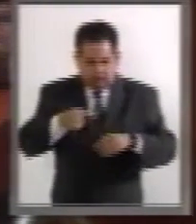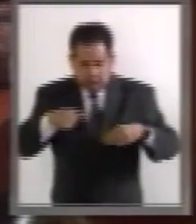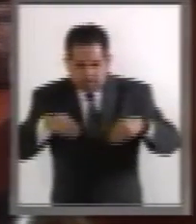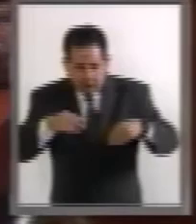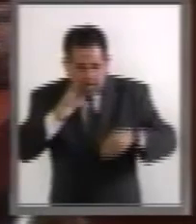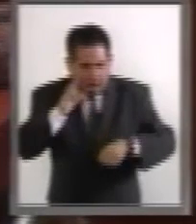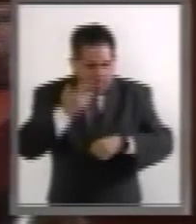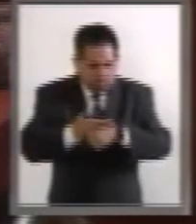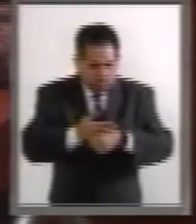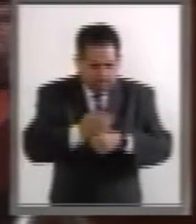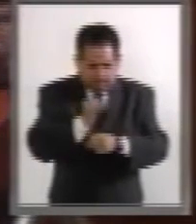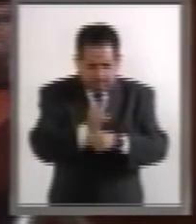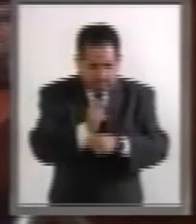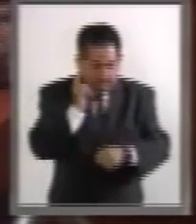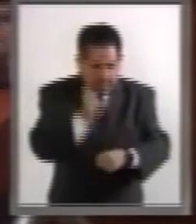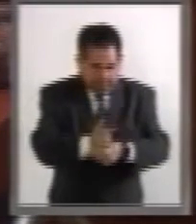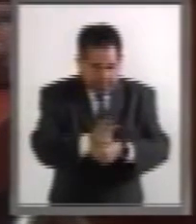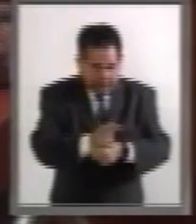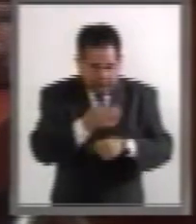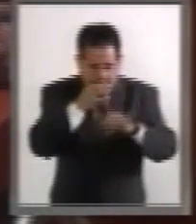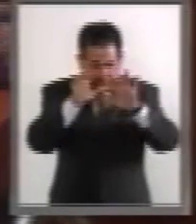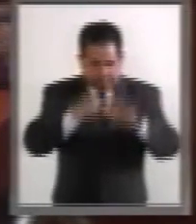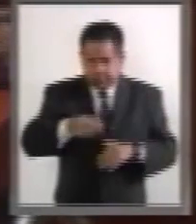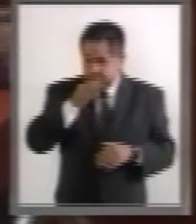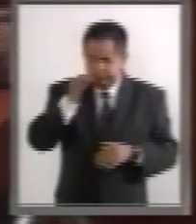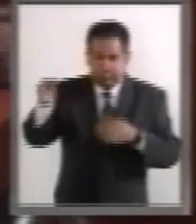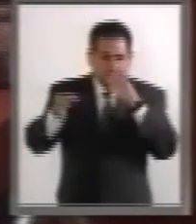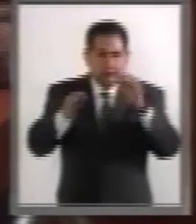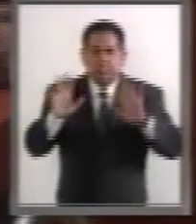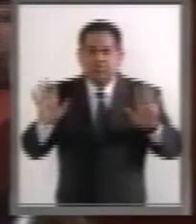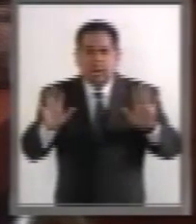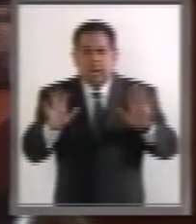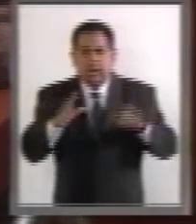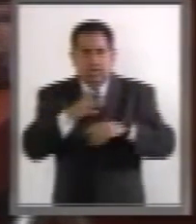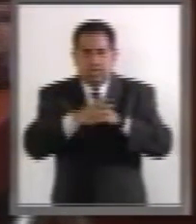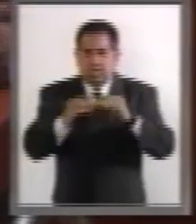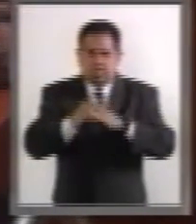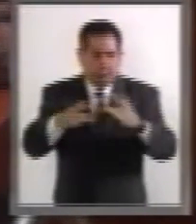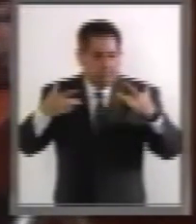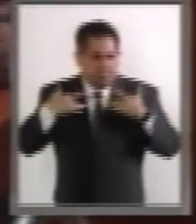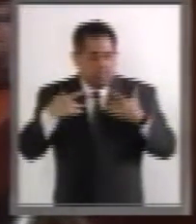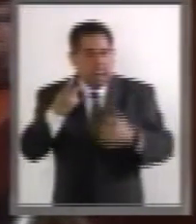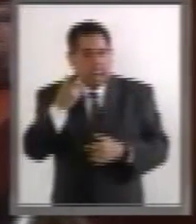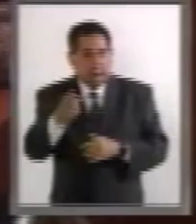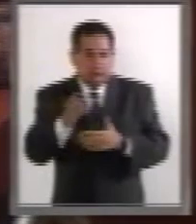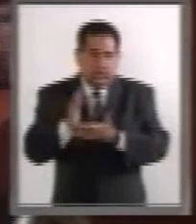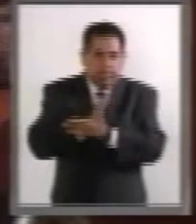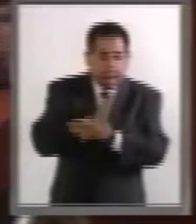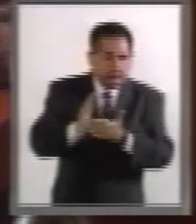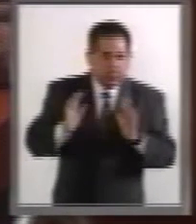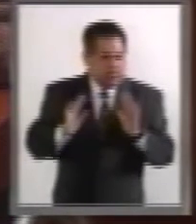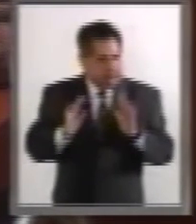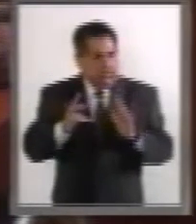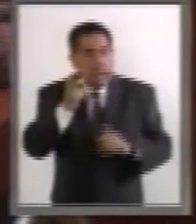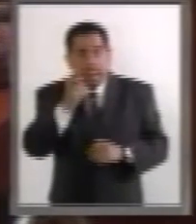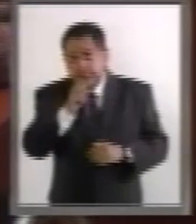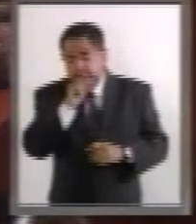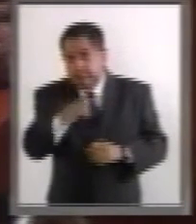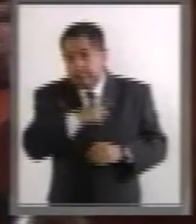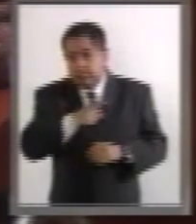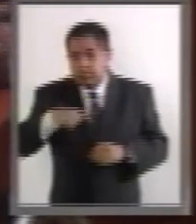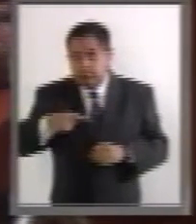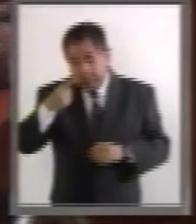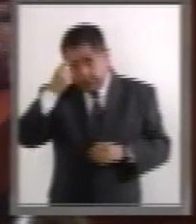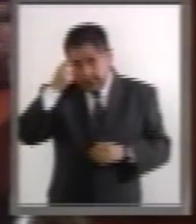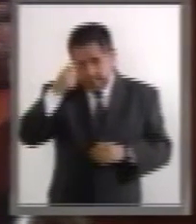financiera sin depender de ningún organismo investigativo o judicial, dicen. Además, debe tener la